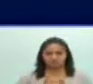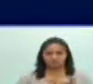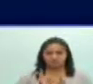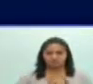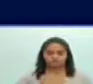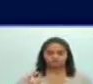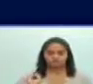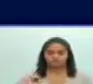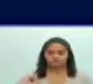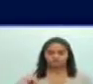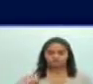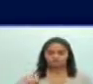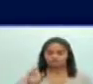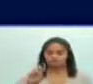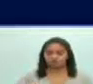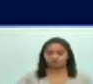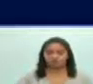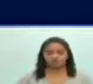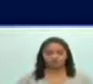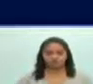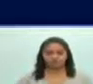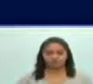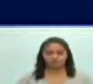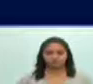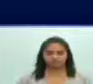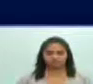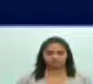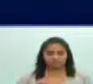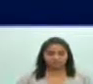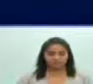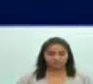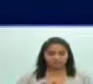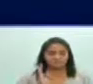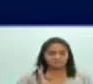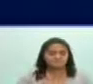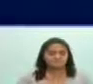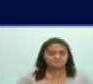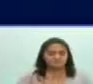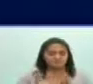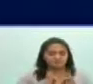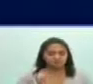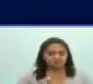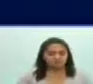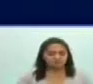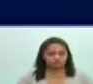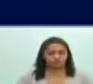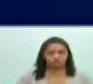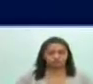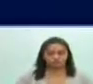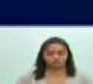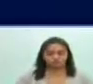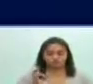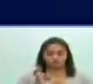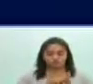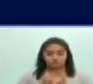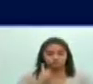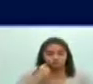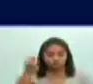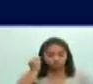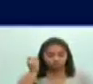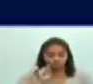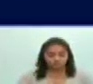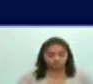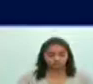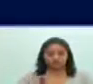cuando reproducen al sustantivo, desempeñando las mismas funciones de este, funciones que usted conoce desde séptimo